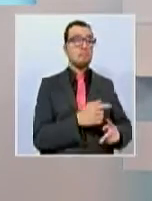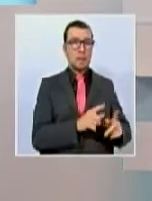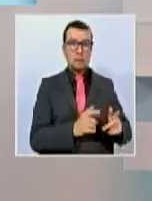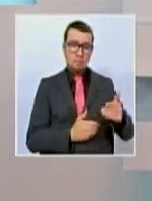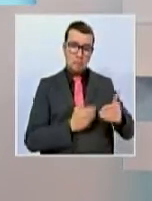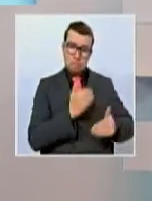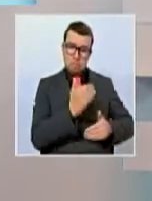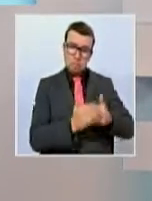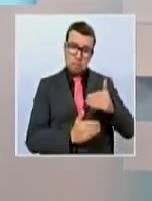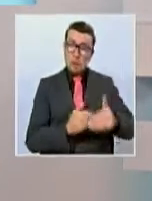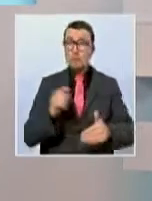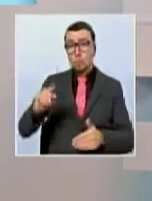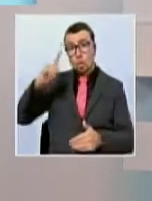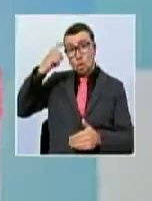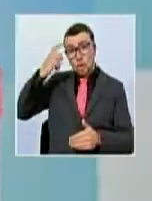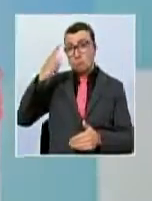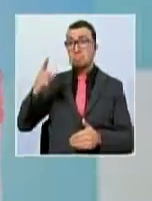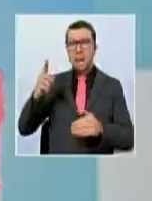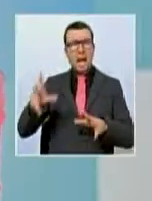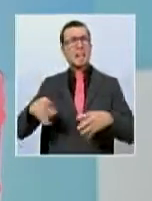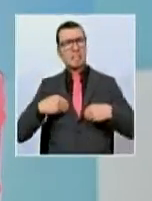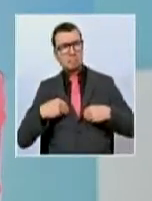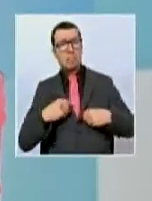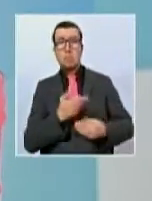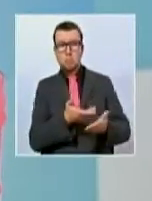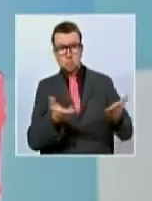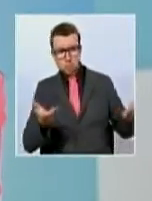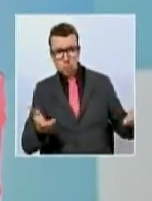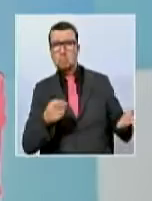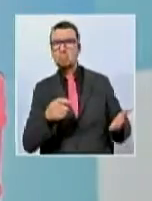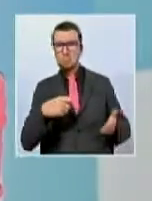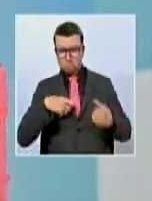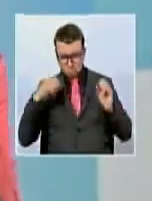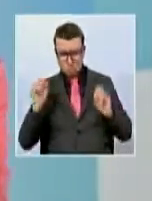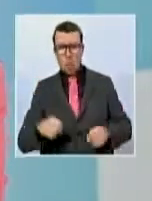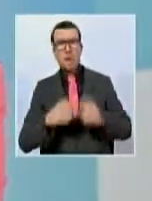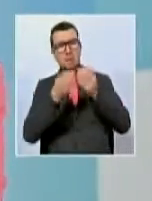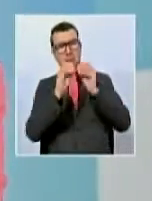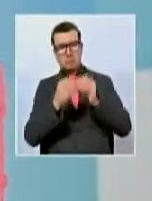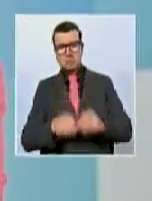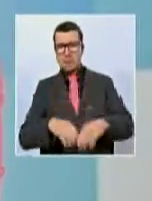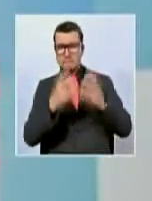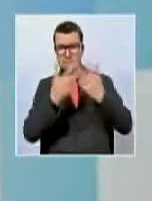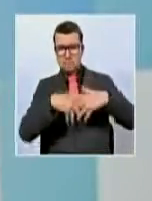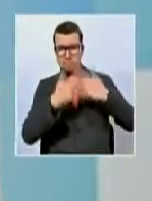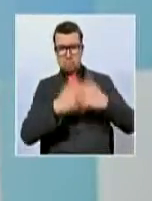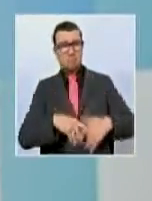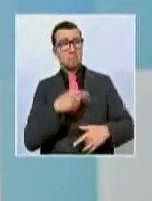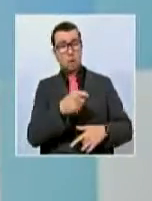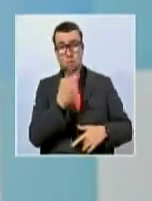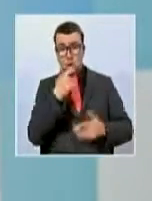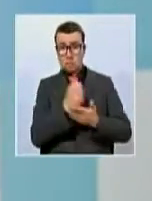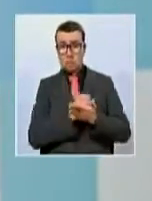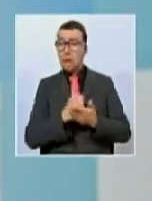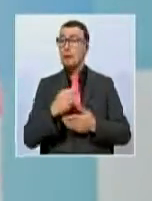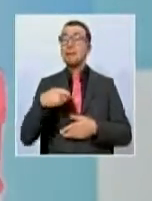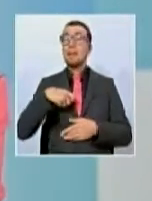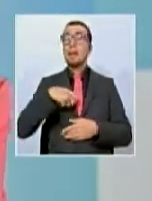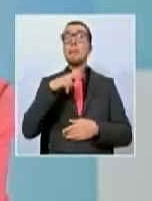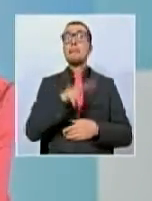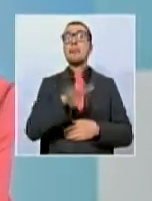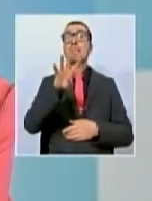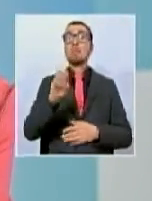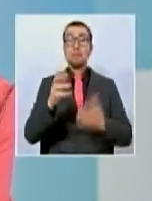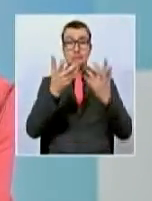gobierno acepte que tiene con qué trabajar la medicina alternativa en Colombia, acepte que tenemos 29 laboratorios